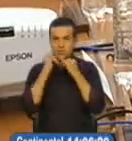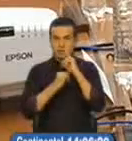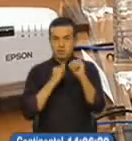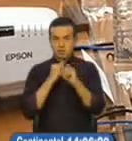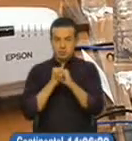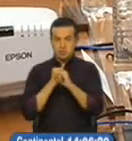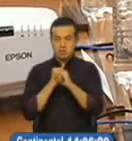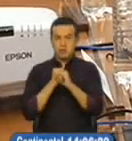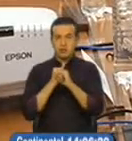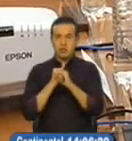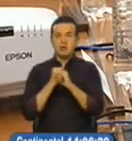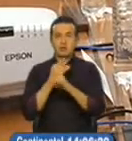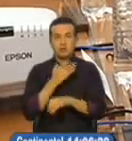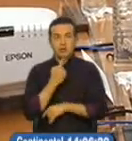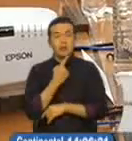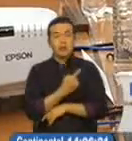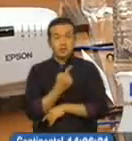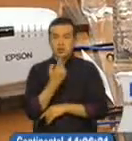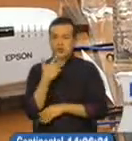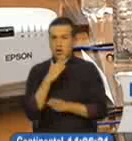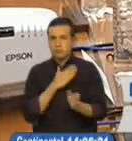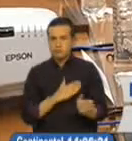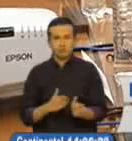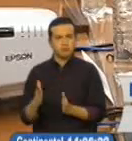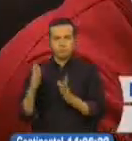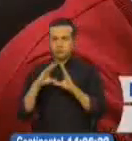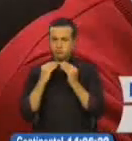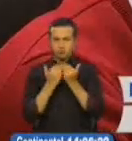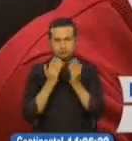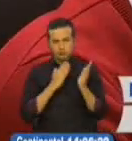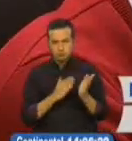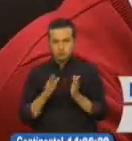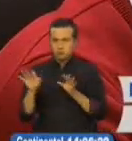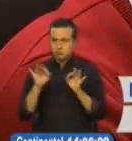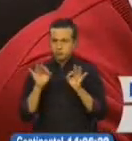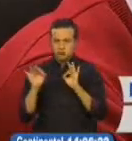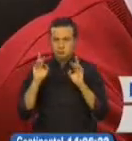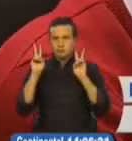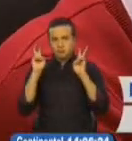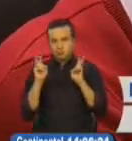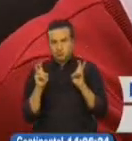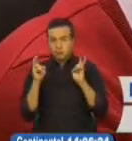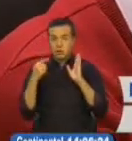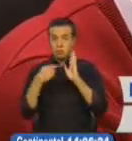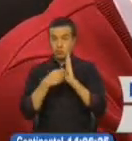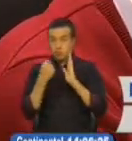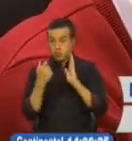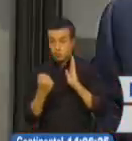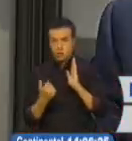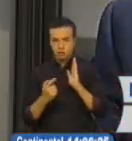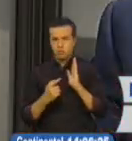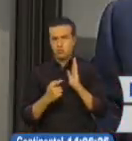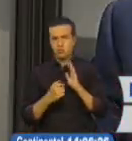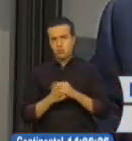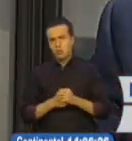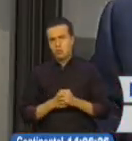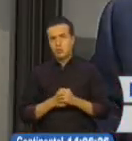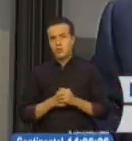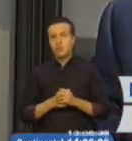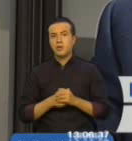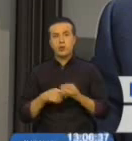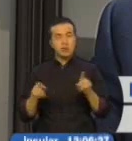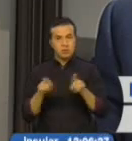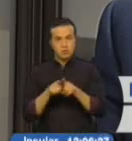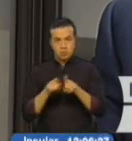que el Consejo Consultivo también tiene el camino trazado, aunque no necesariamente sea una instancia para eliminar impuestos. De alguna manera,